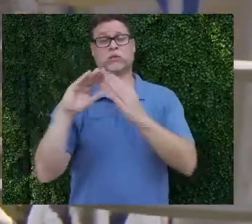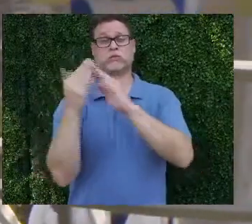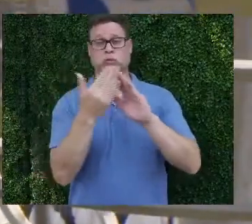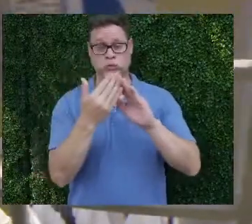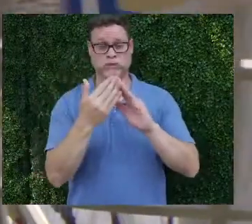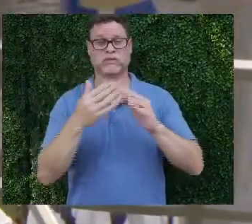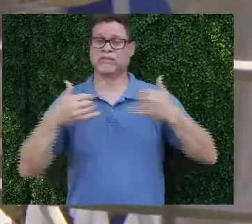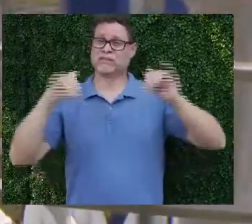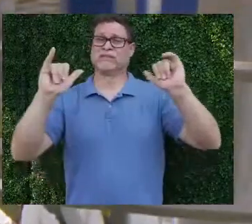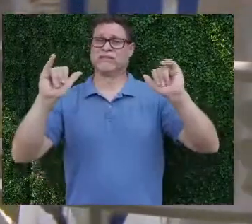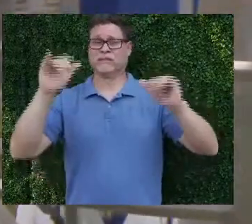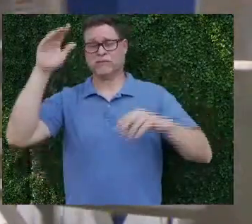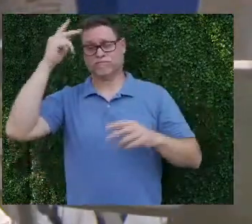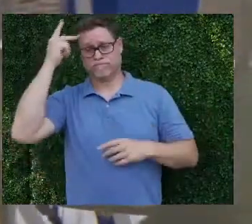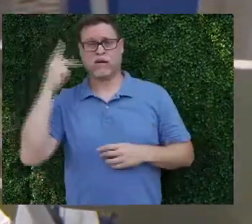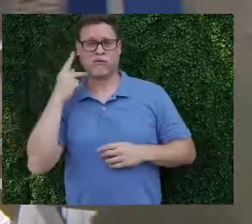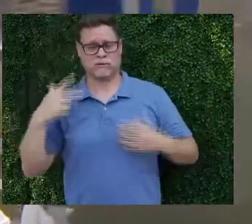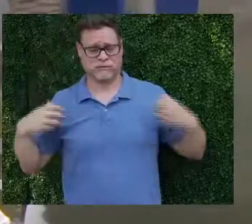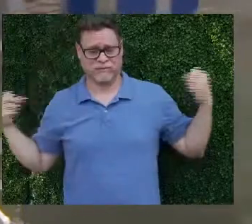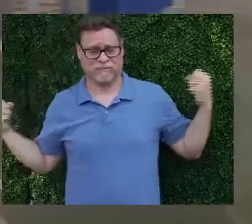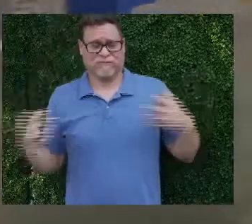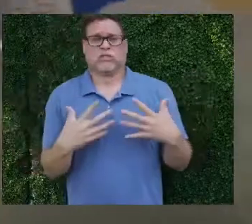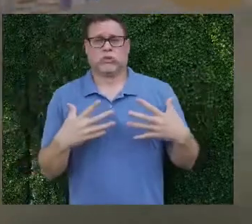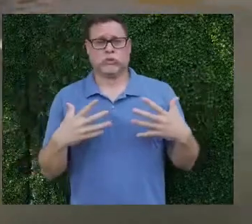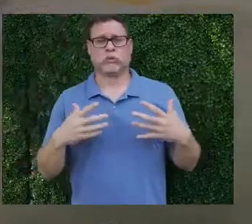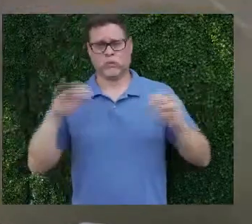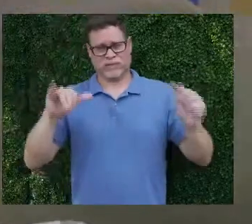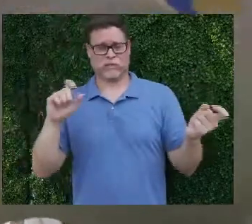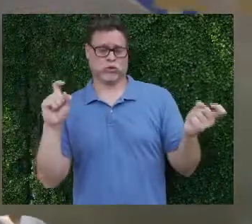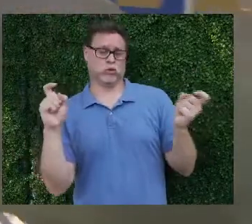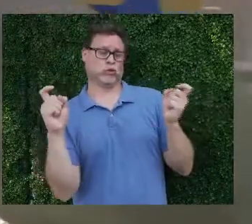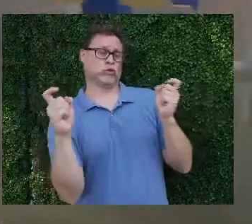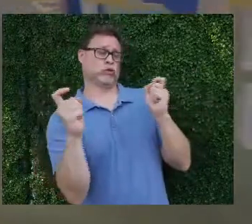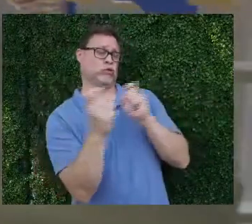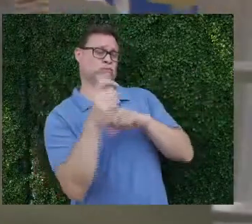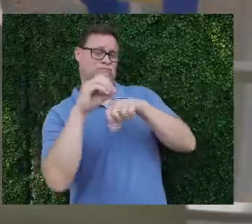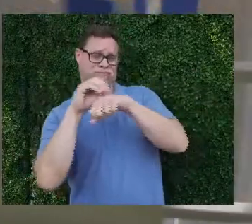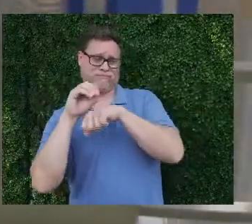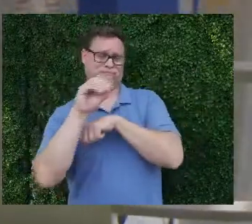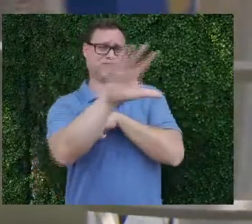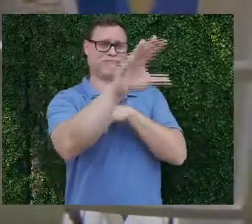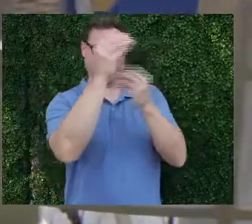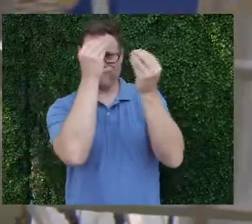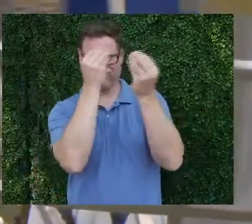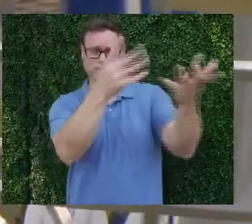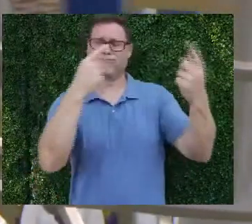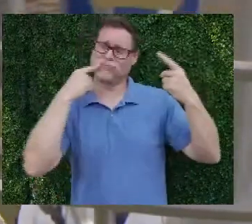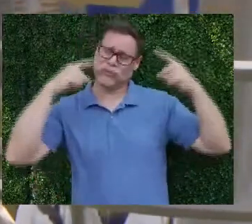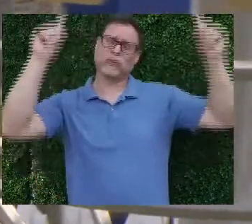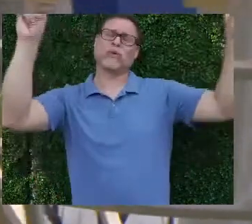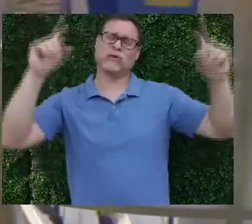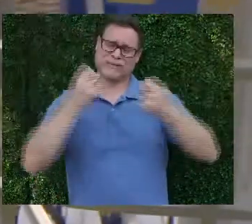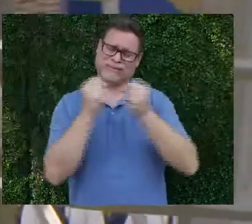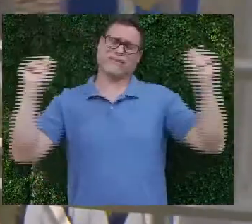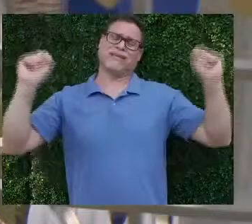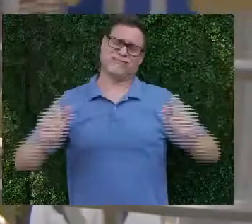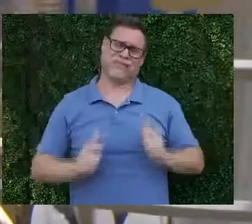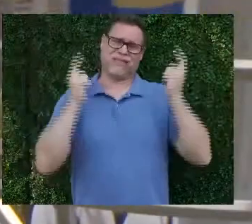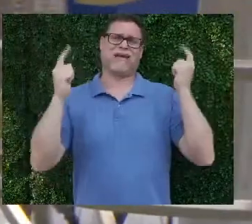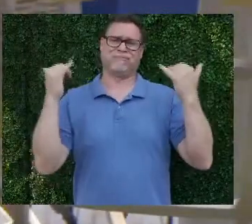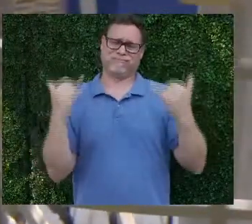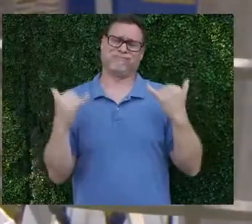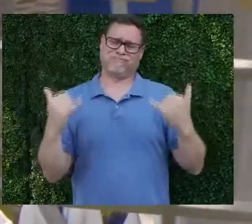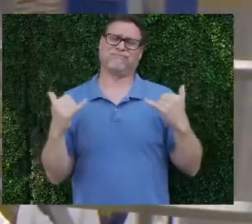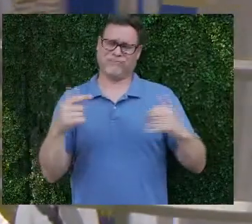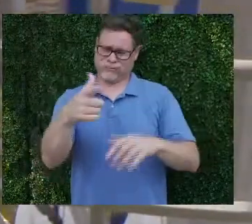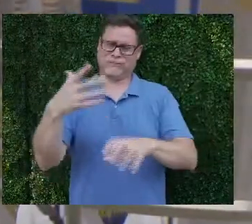still very fearful of what this means. But we can turn it around if we send a message that it works, it saves lives, and it's time for you to